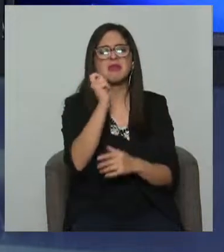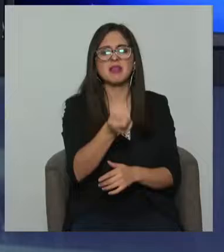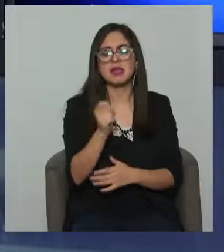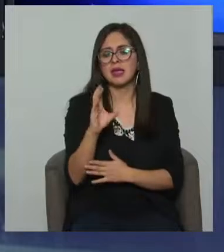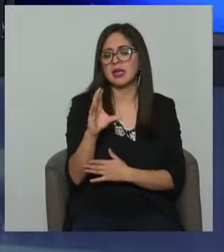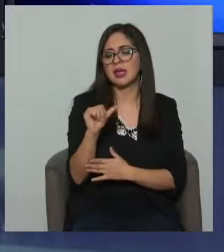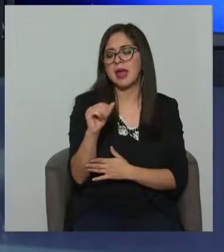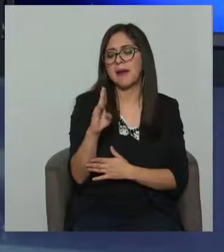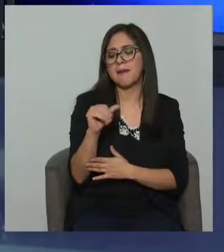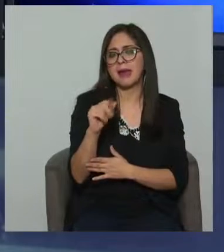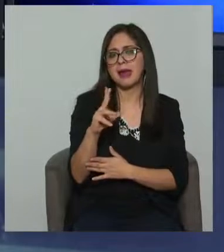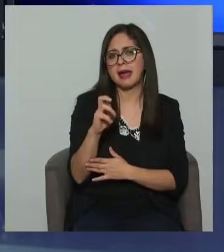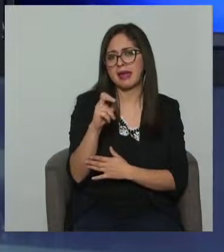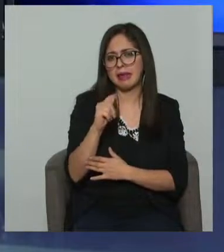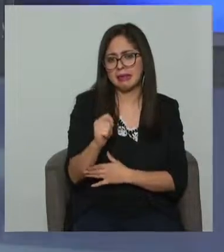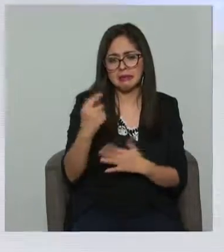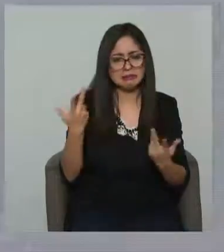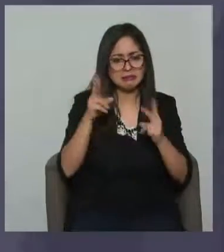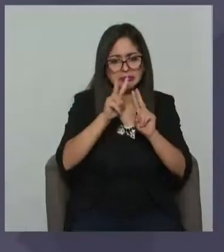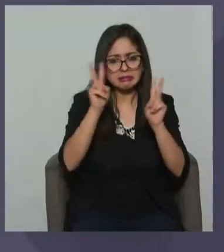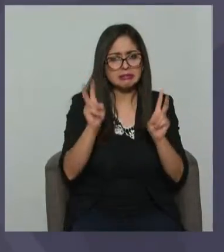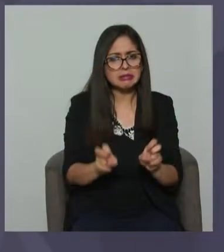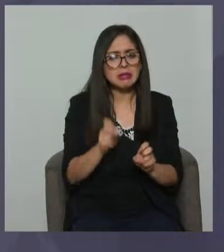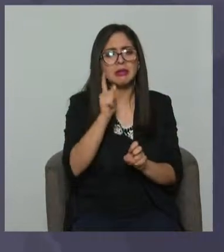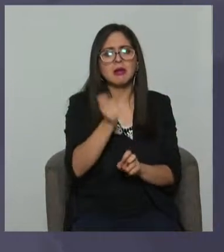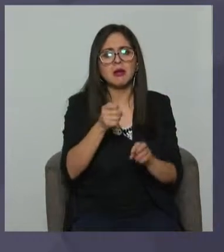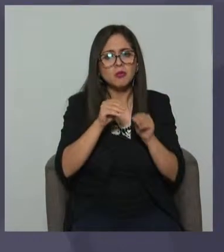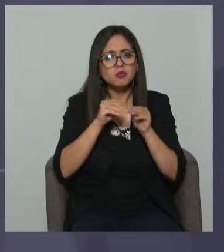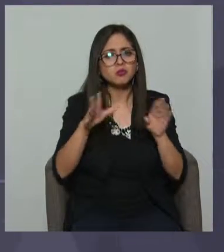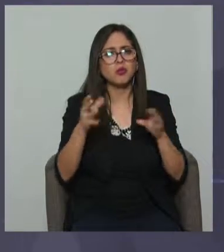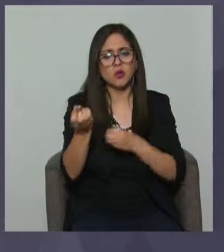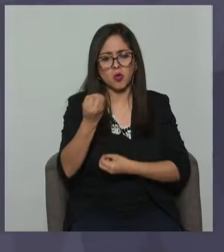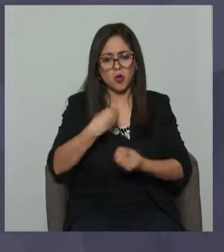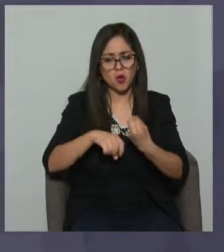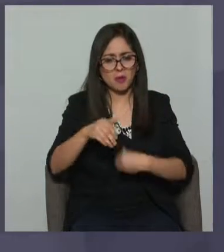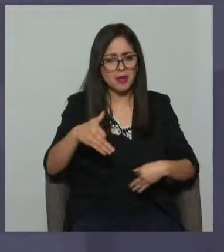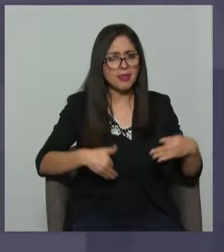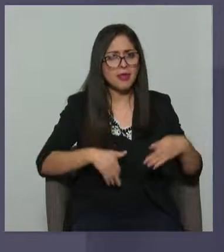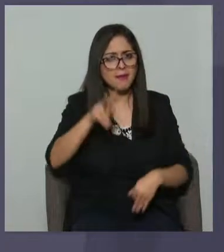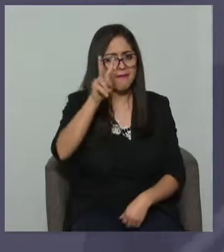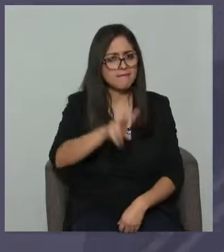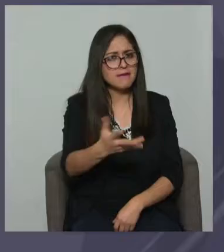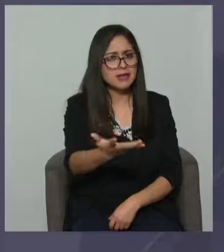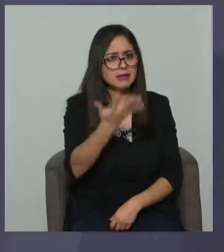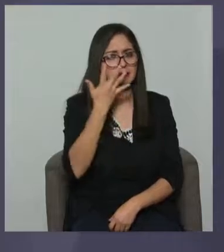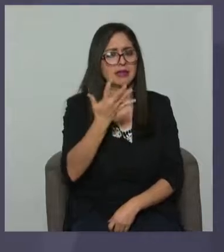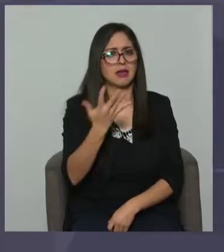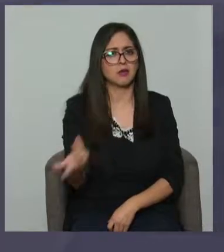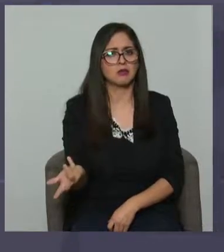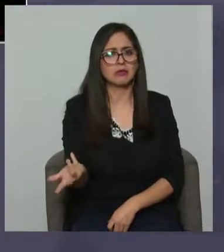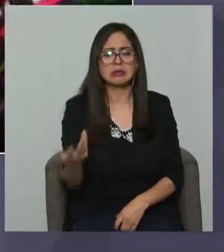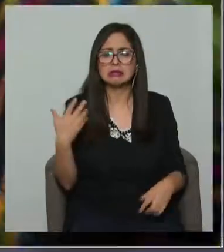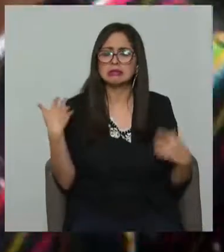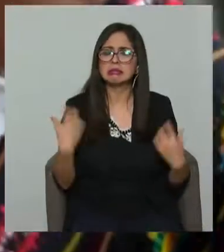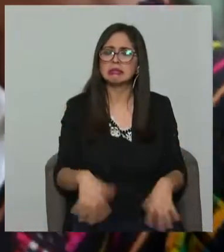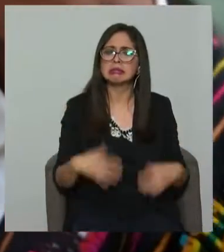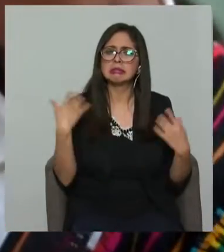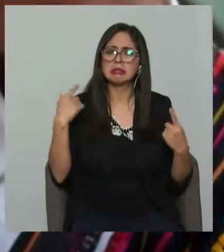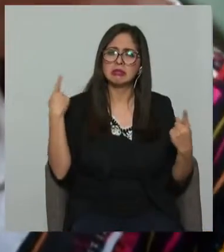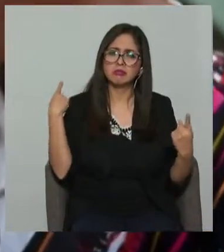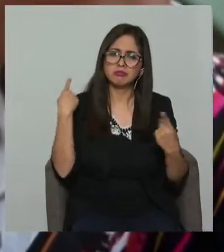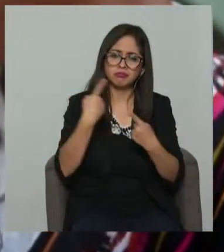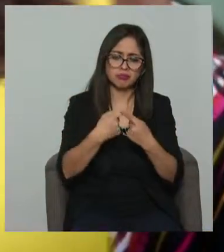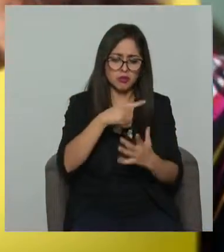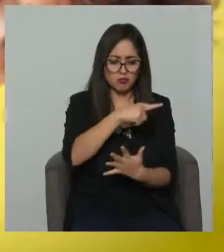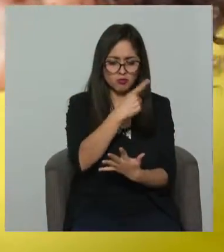muy relacionadas con lo que son las artes escénicas en serio. Es decir, es un amplísimo abanico